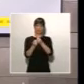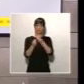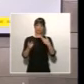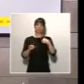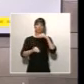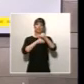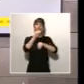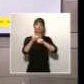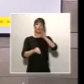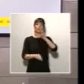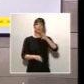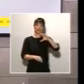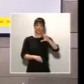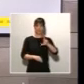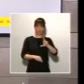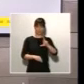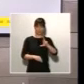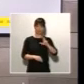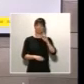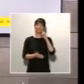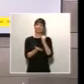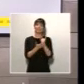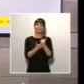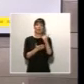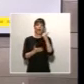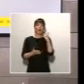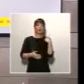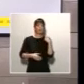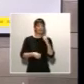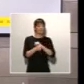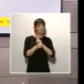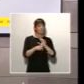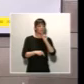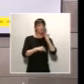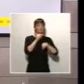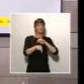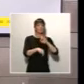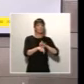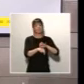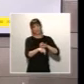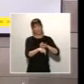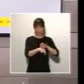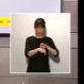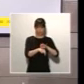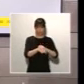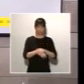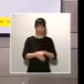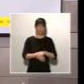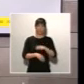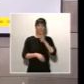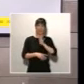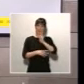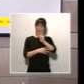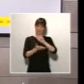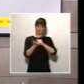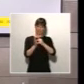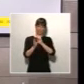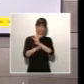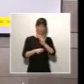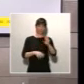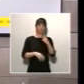los test para saber si alguien tiene coronavirus o no. No, se ha dicho durante esa comparecencia que se ha pasado a 350